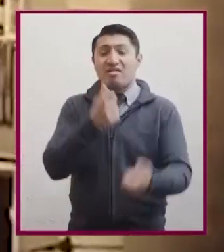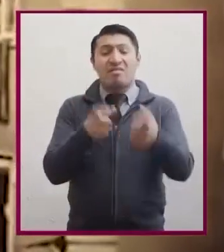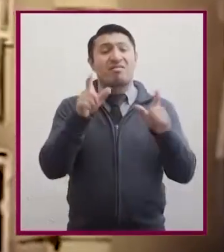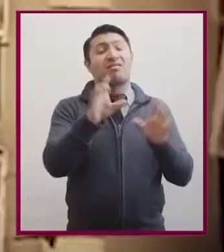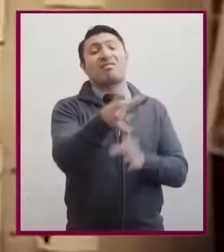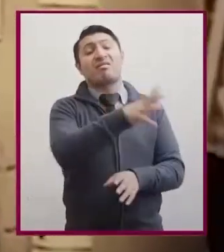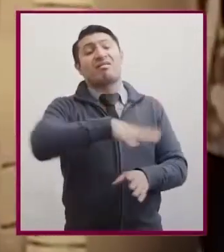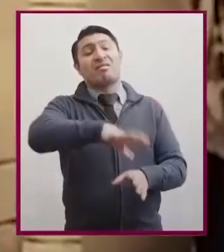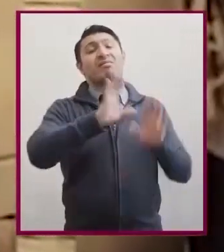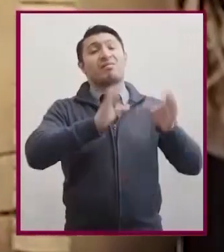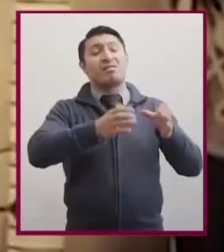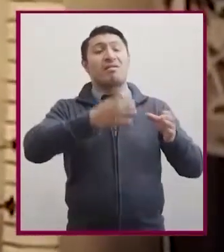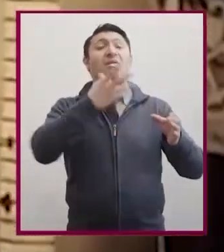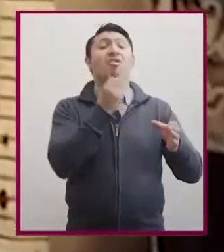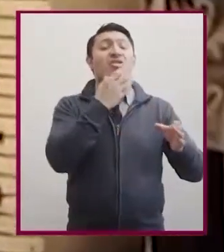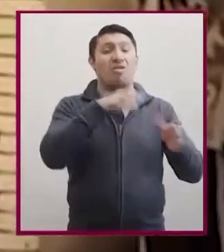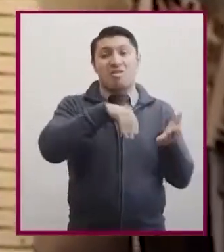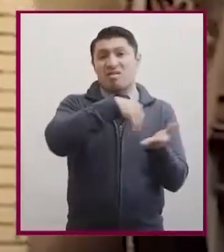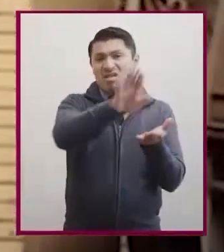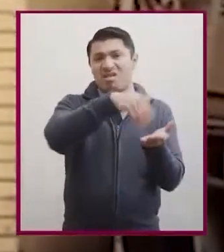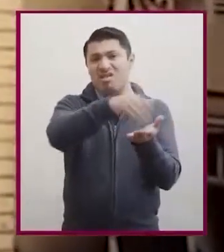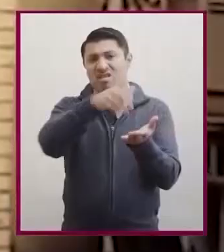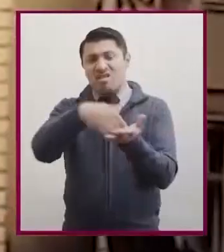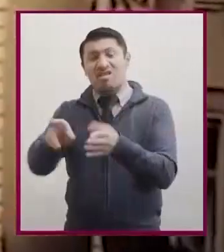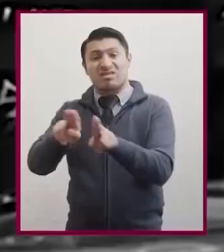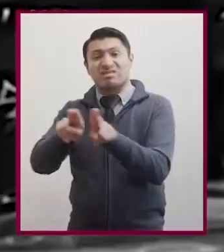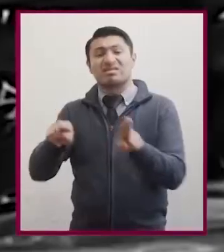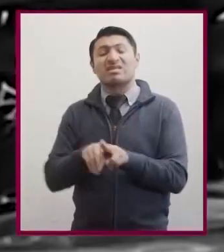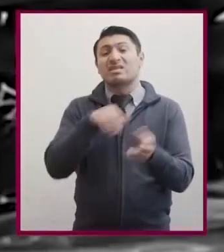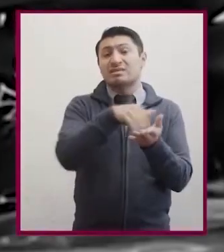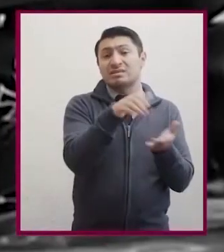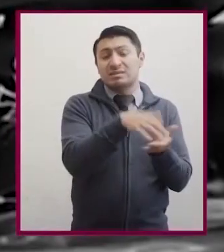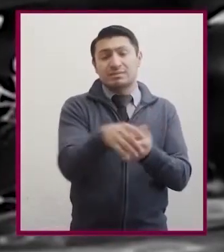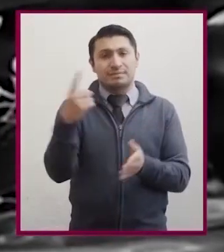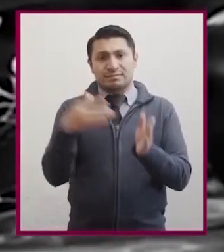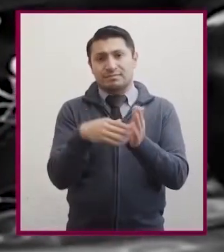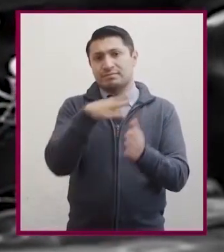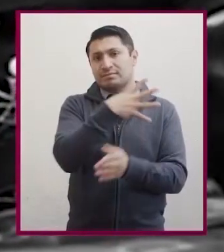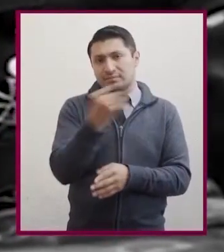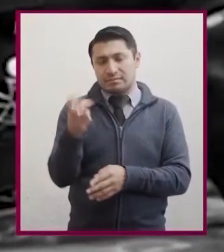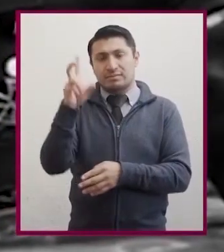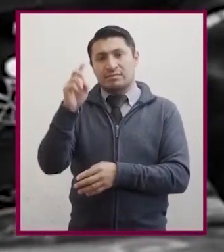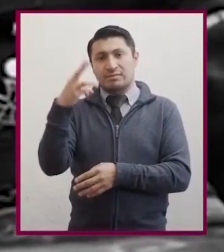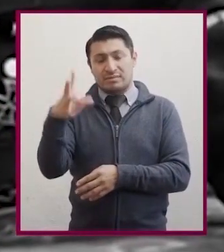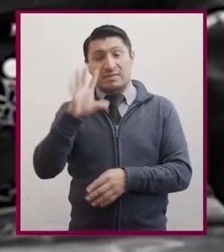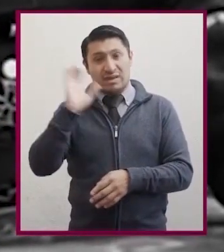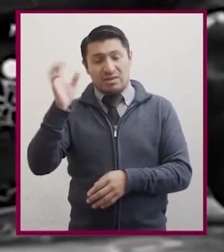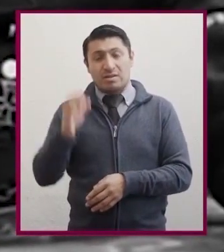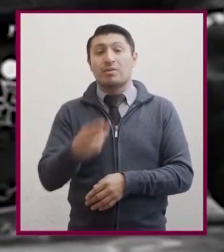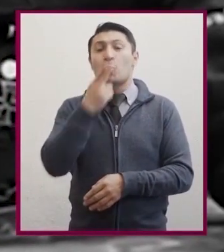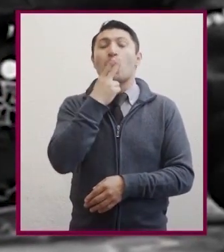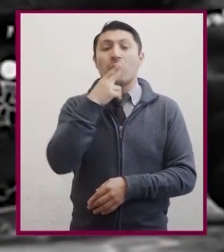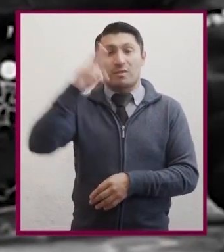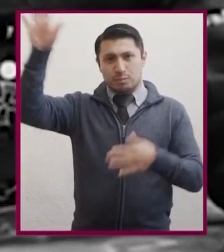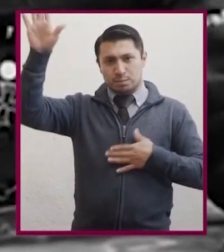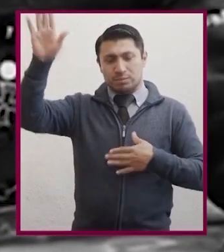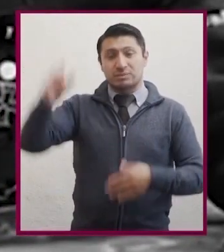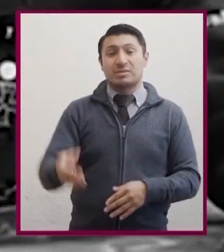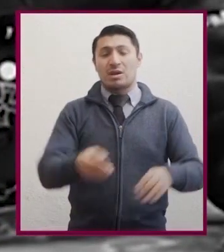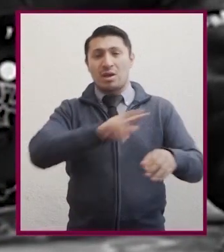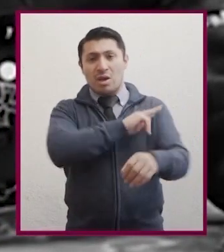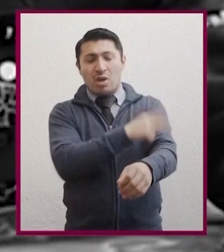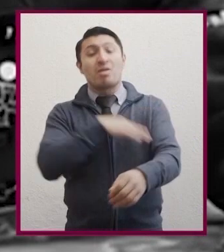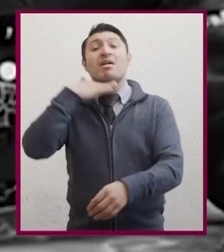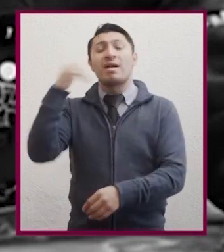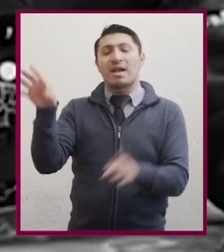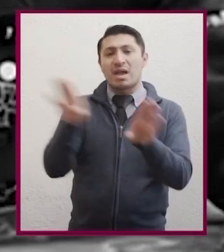los judíos y su expulsión de la vida pública de sus naciones. En 1933, cuando Adolf Hitler tomó el poder en Alemania,